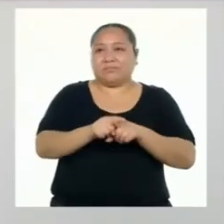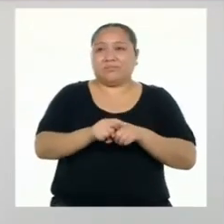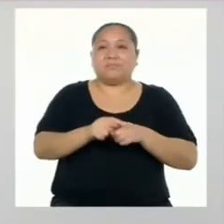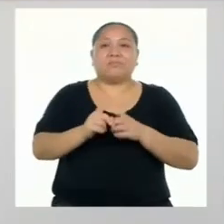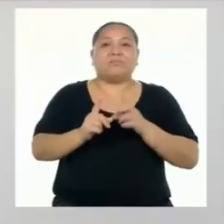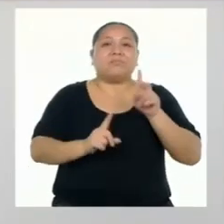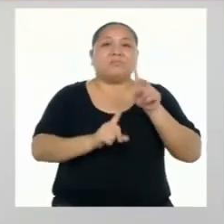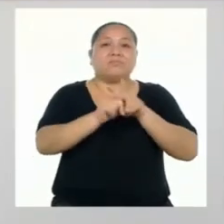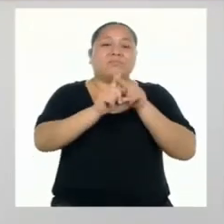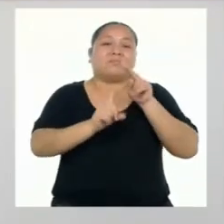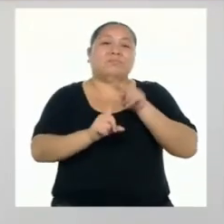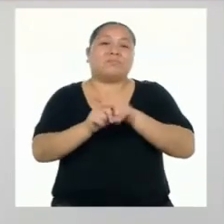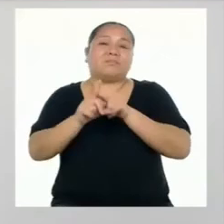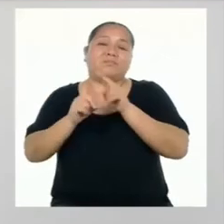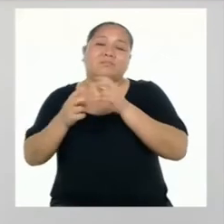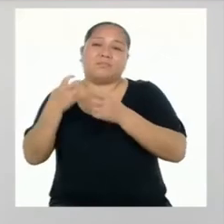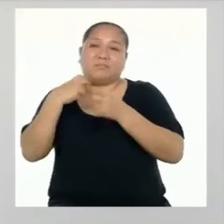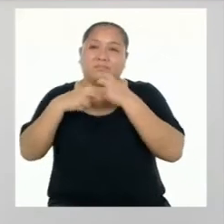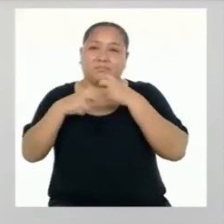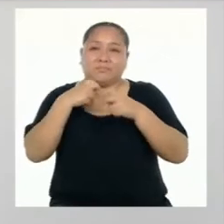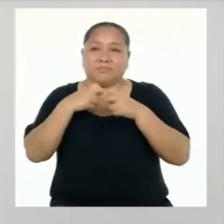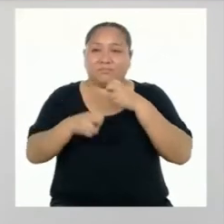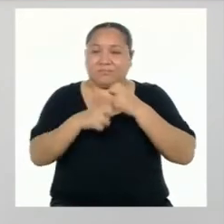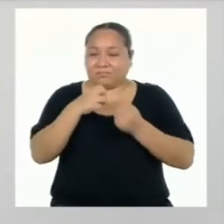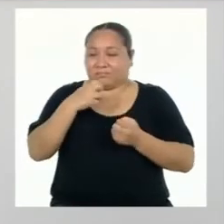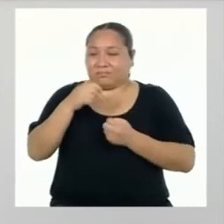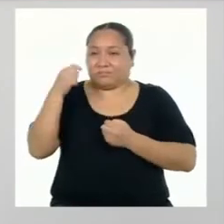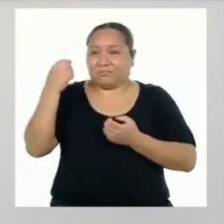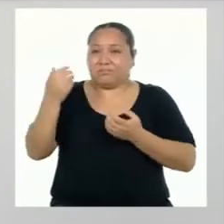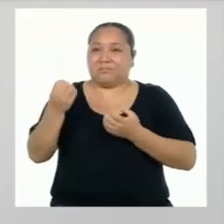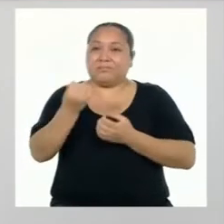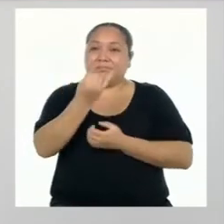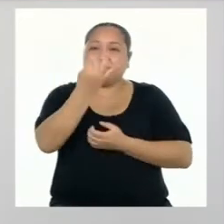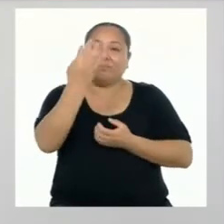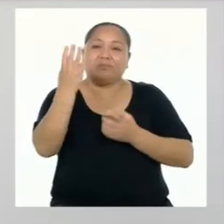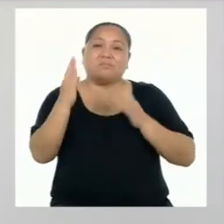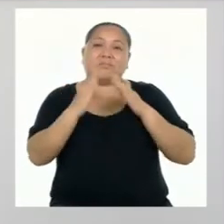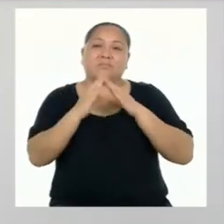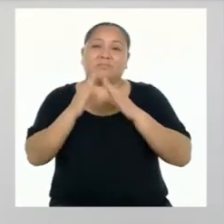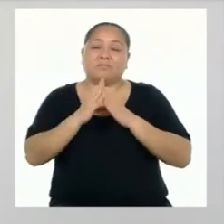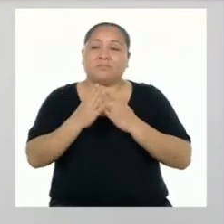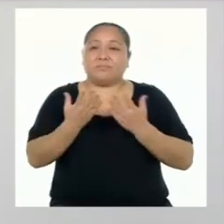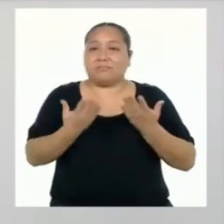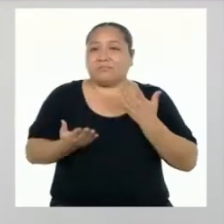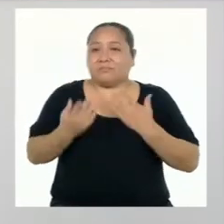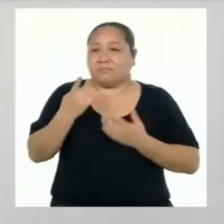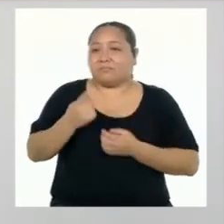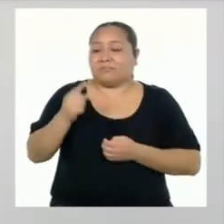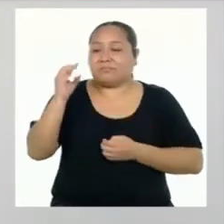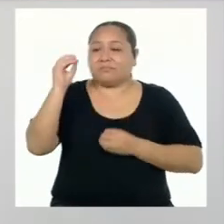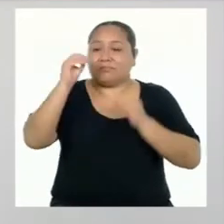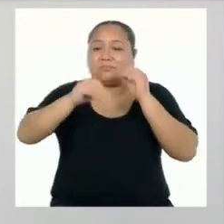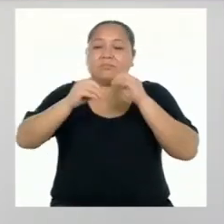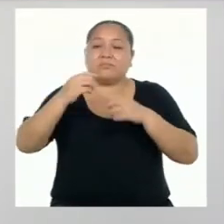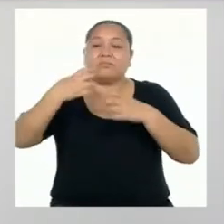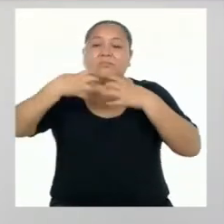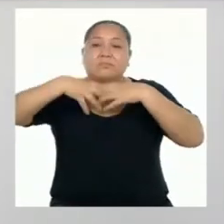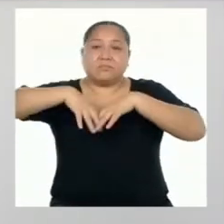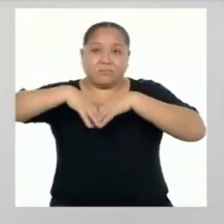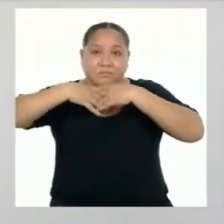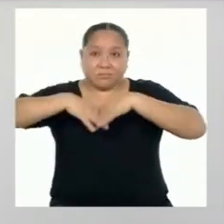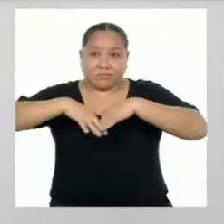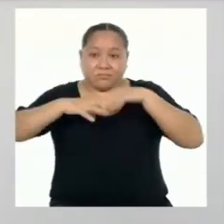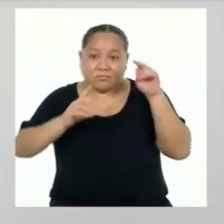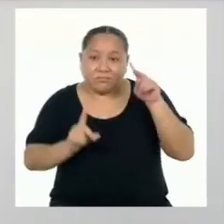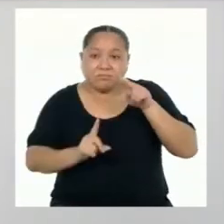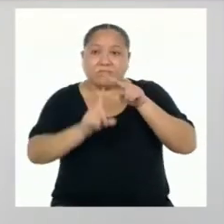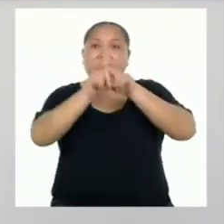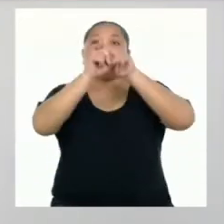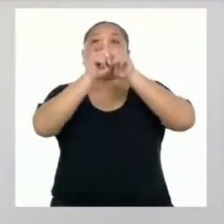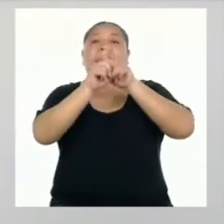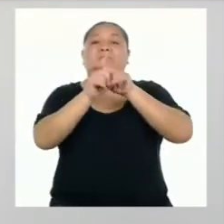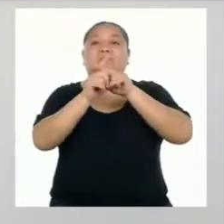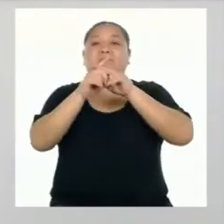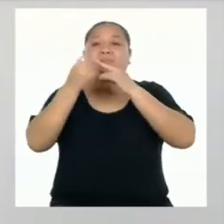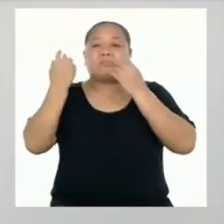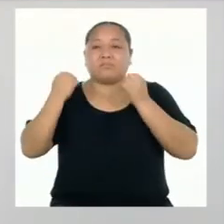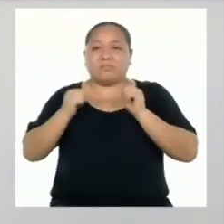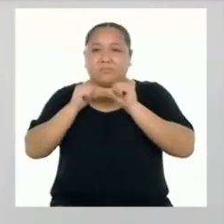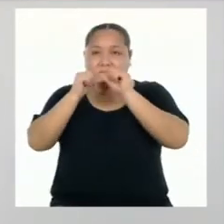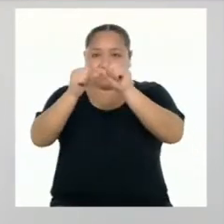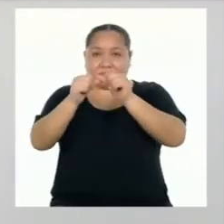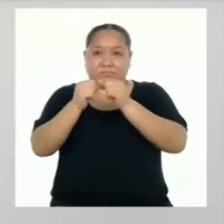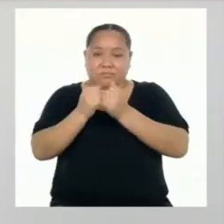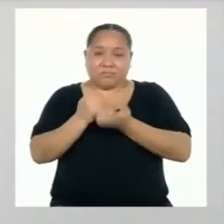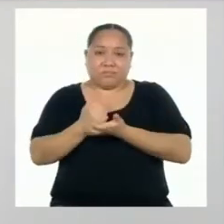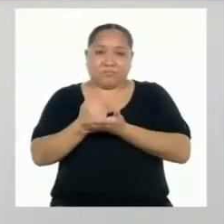generado problemas en algunos hogares, pero en otros quizá formó un emprendimiento que los ayudó a salir adelante. O